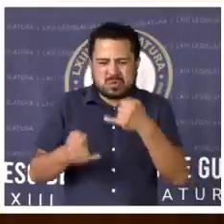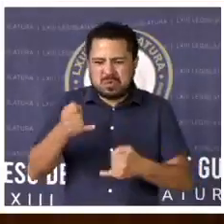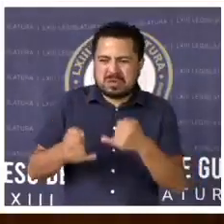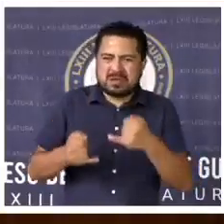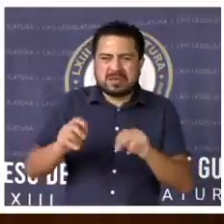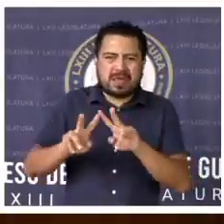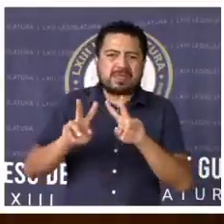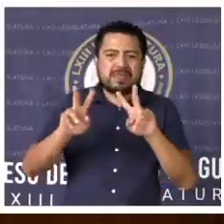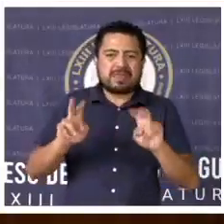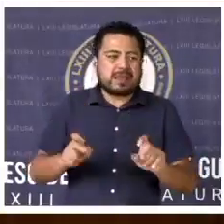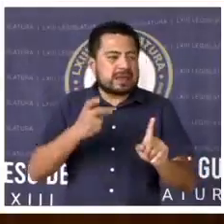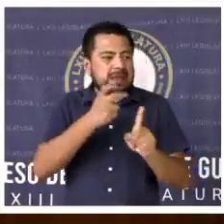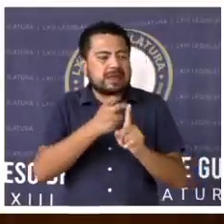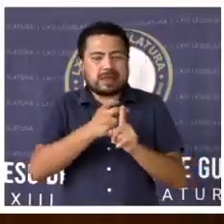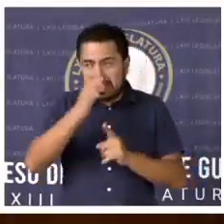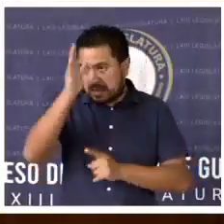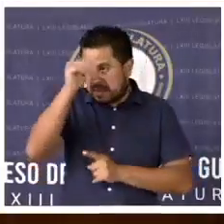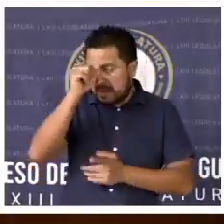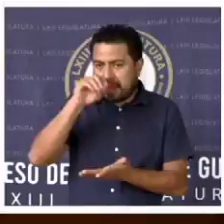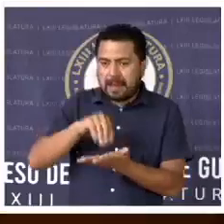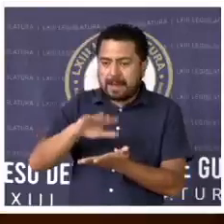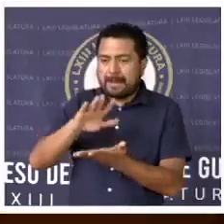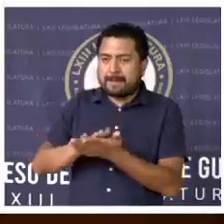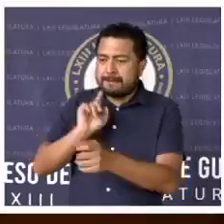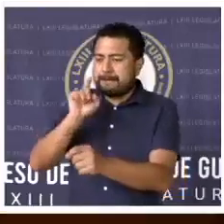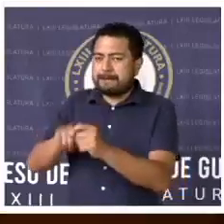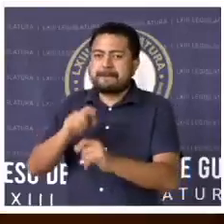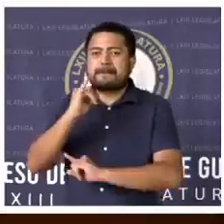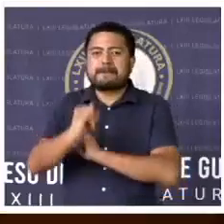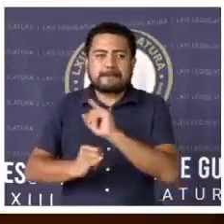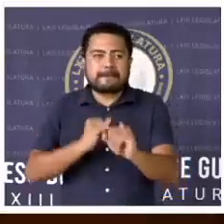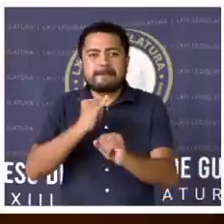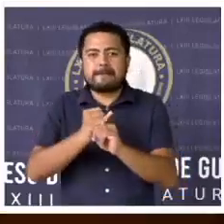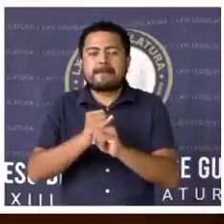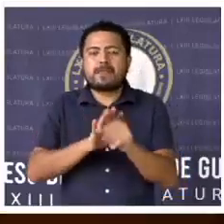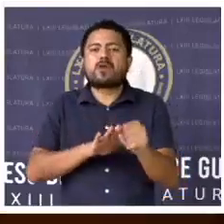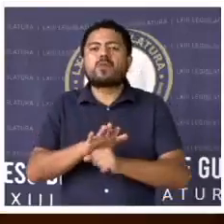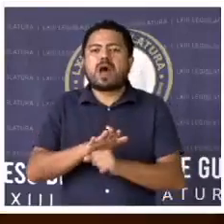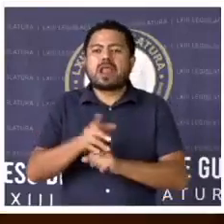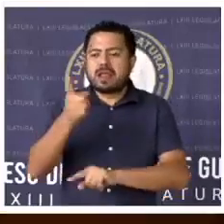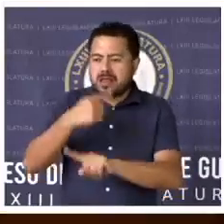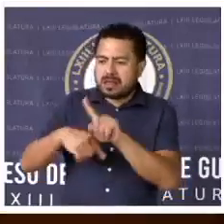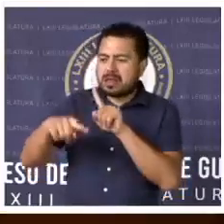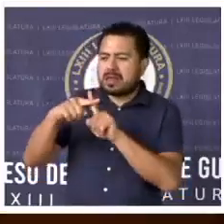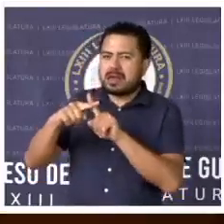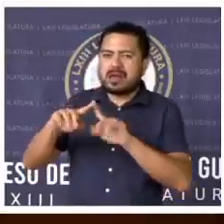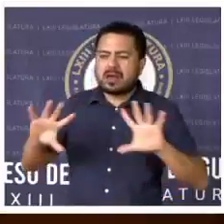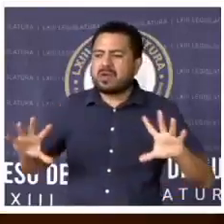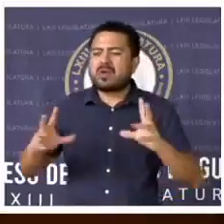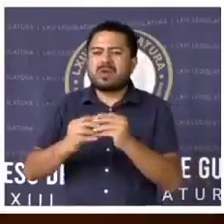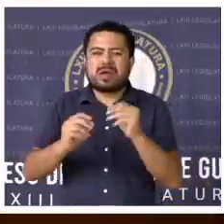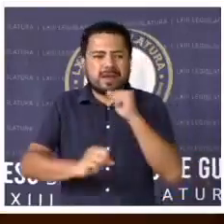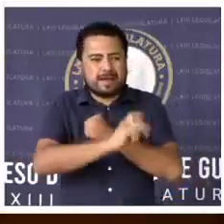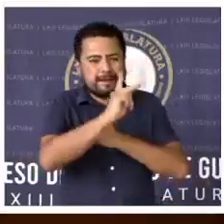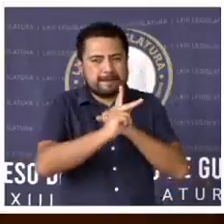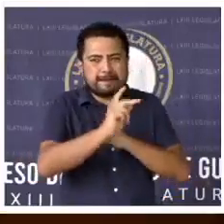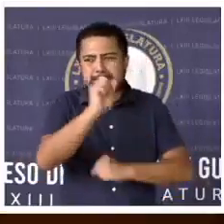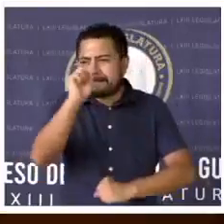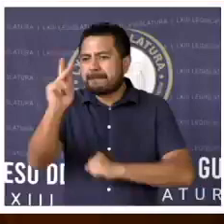materia tratados y mecanismos internacionales a los que se han sumado Las Naciones